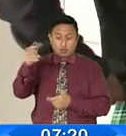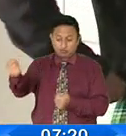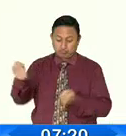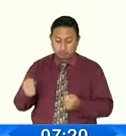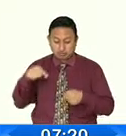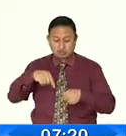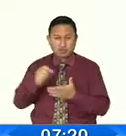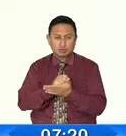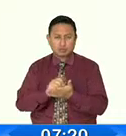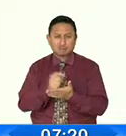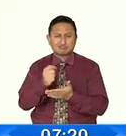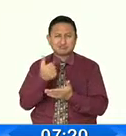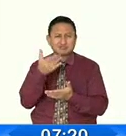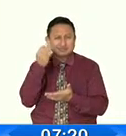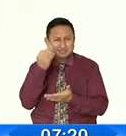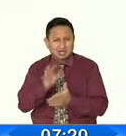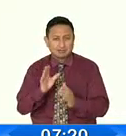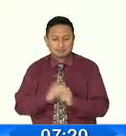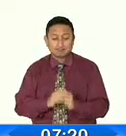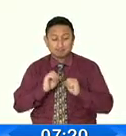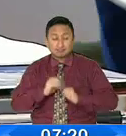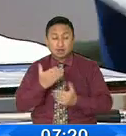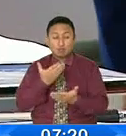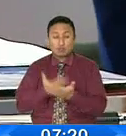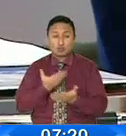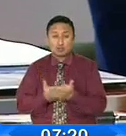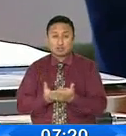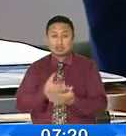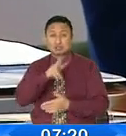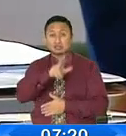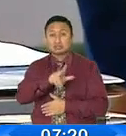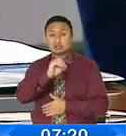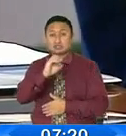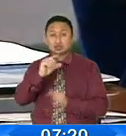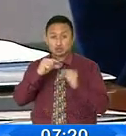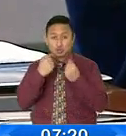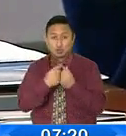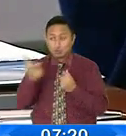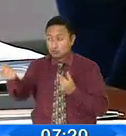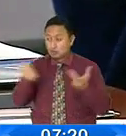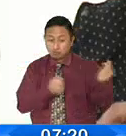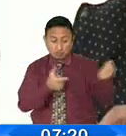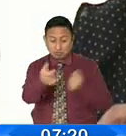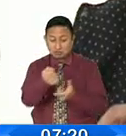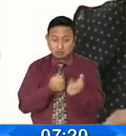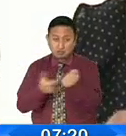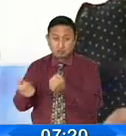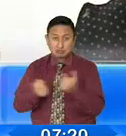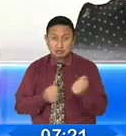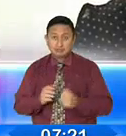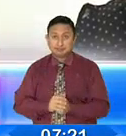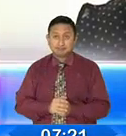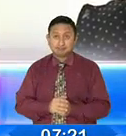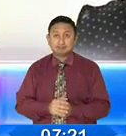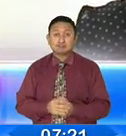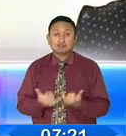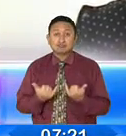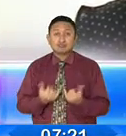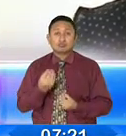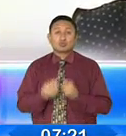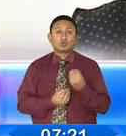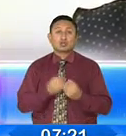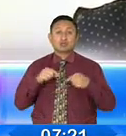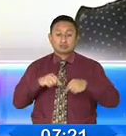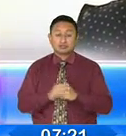está casi listo y que se han recogido propuestas de más de 300 colectivos sociales. Lo que tenemos que hacer ahora es